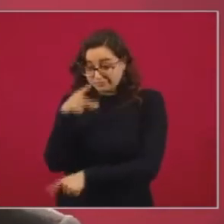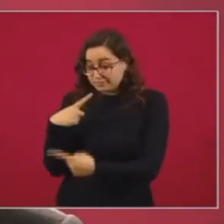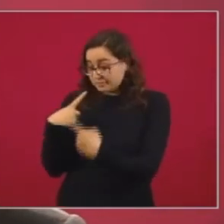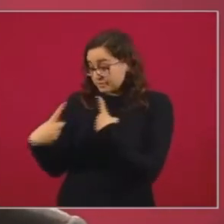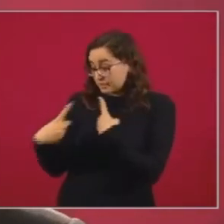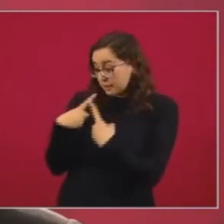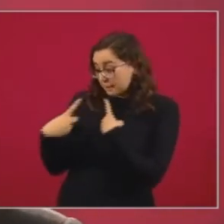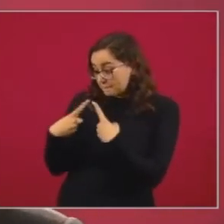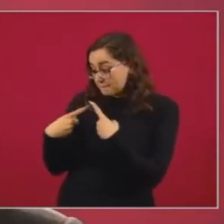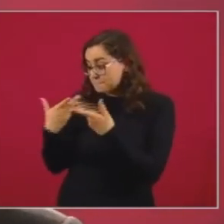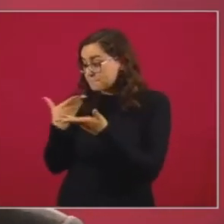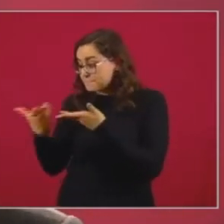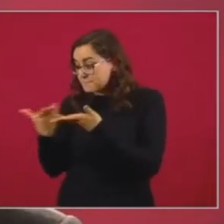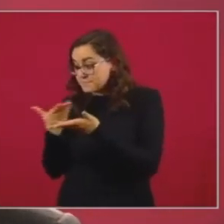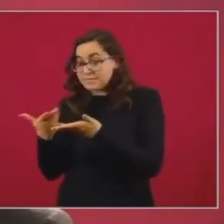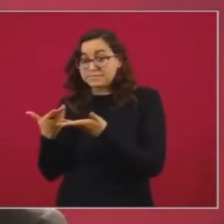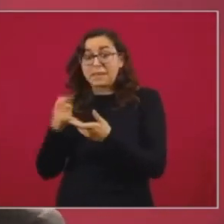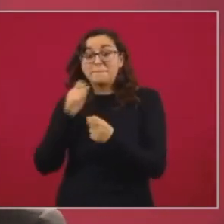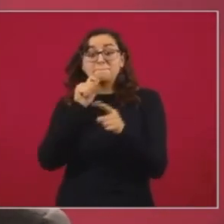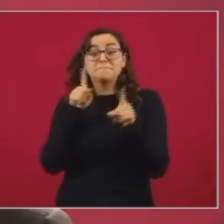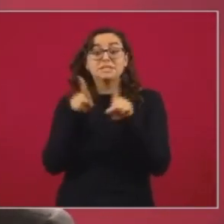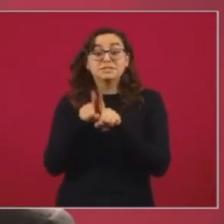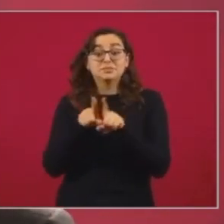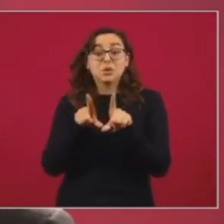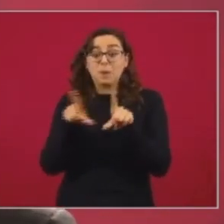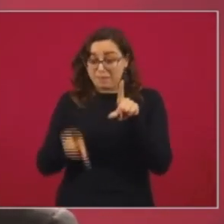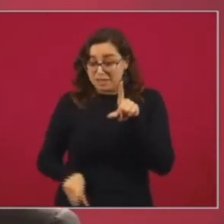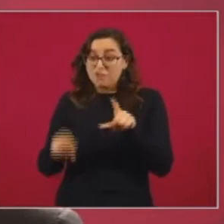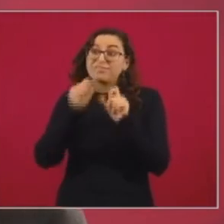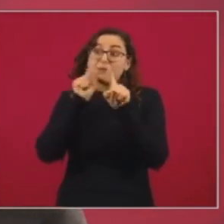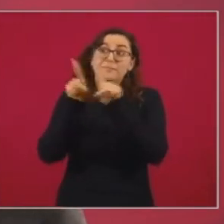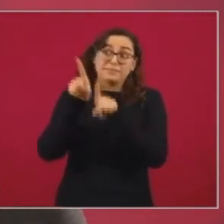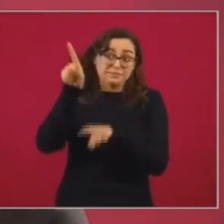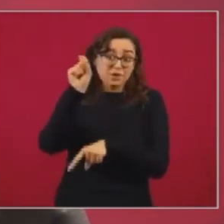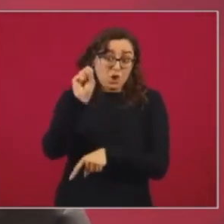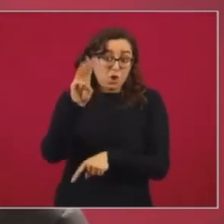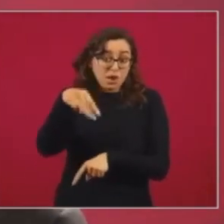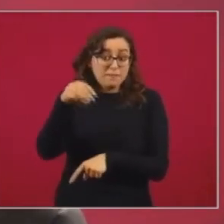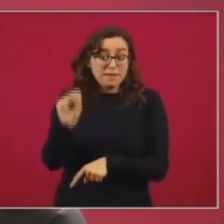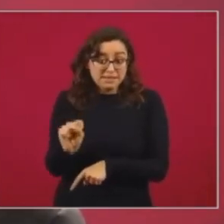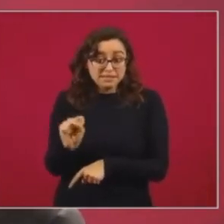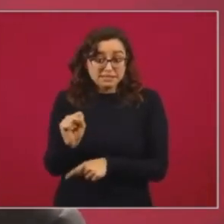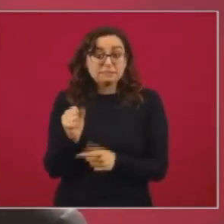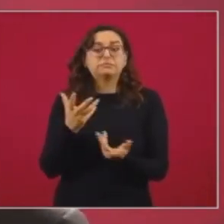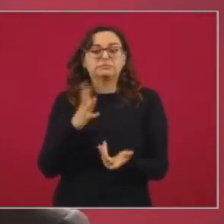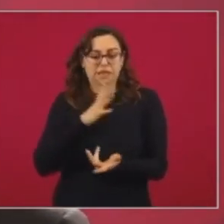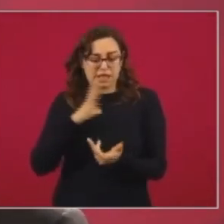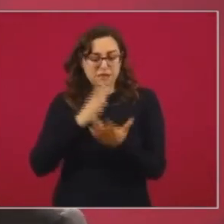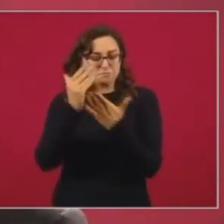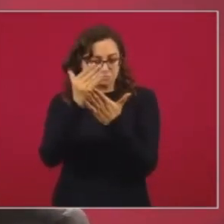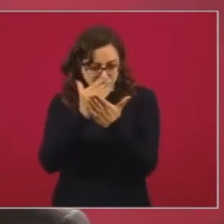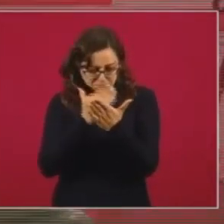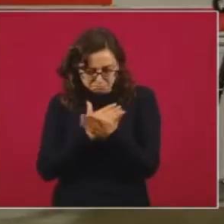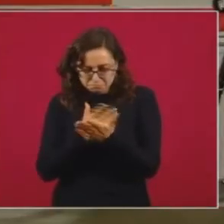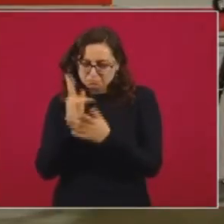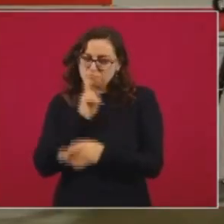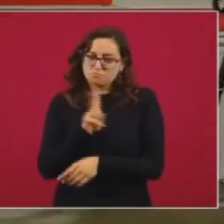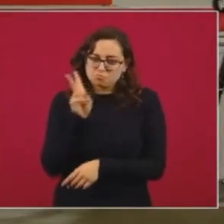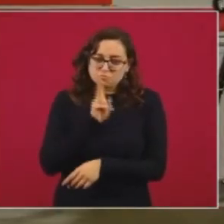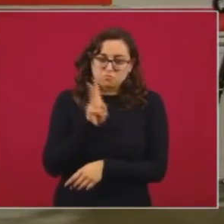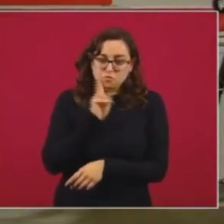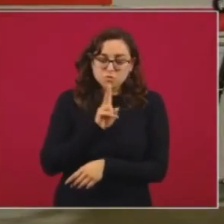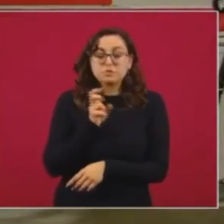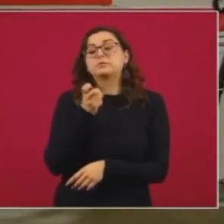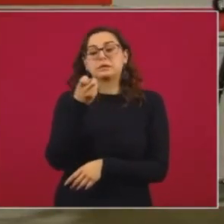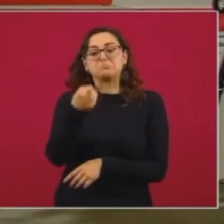el propio grupo asesor de vacunas en la Organización Mundial de la Salud. Y ha habido algunas consideraciones y evidencia científica para respaldar